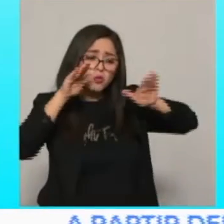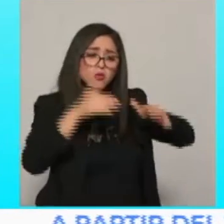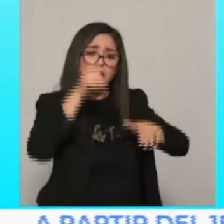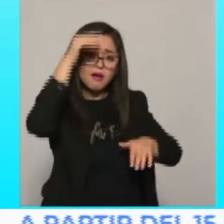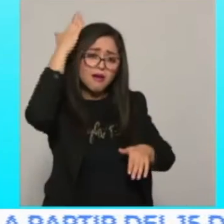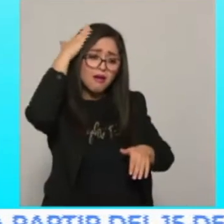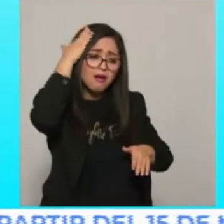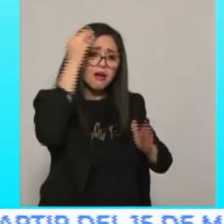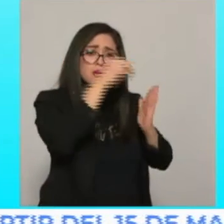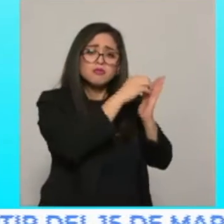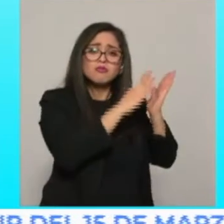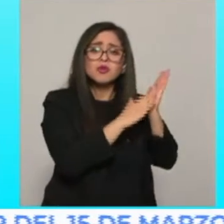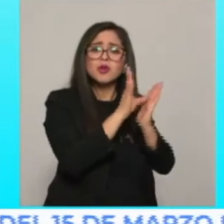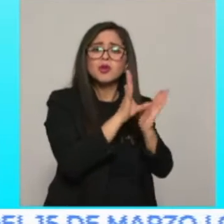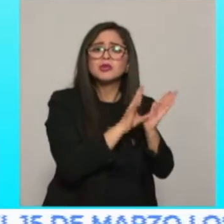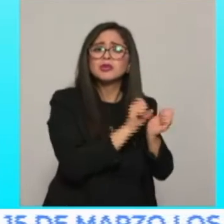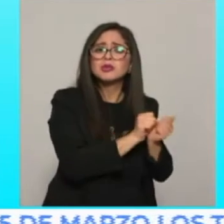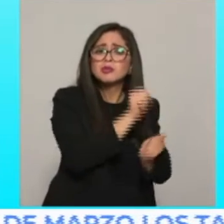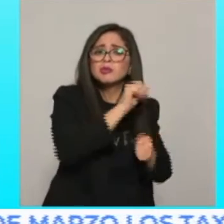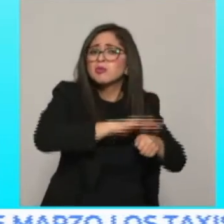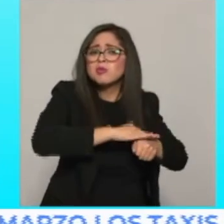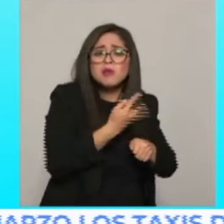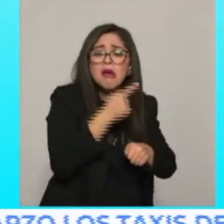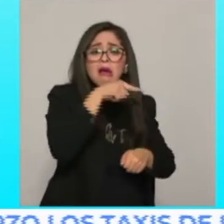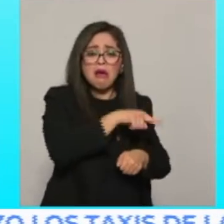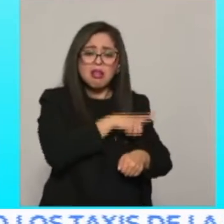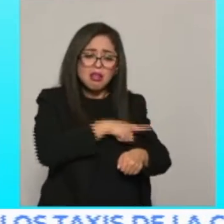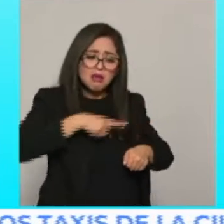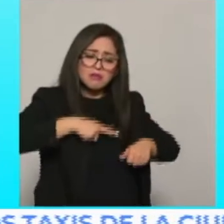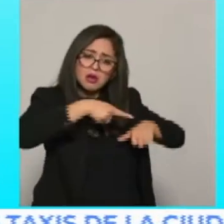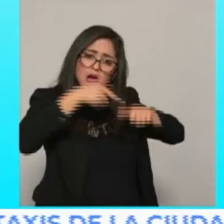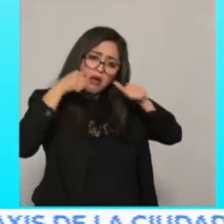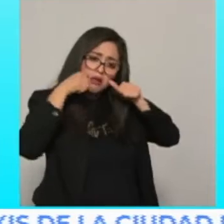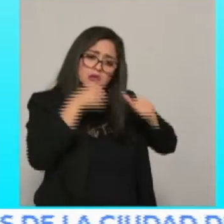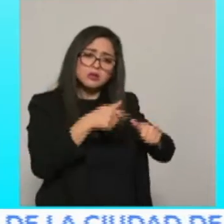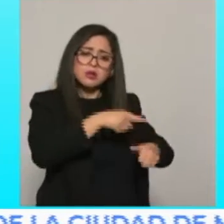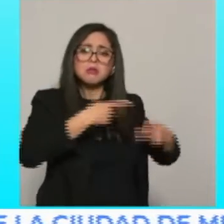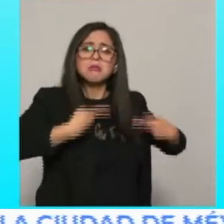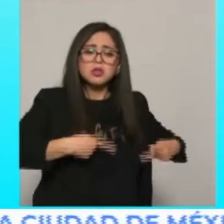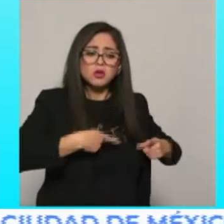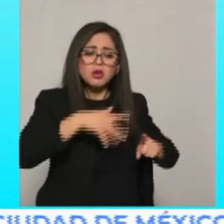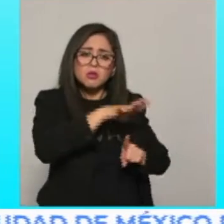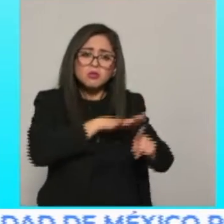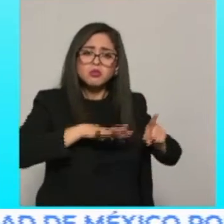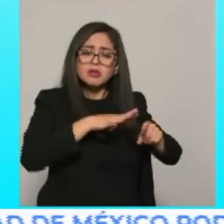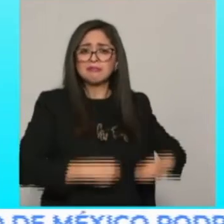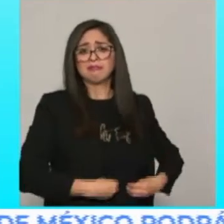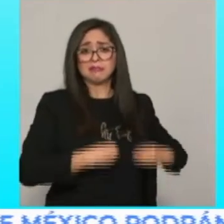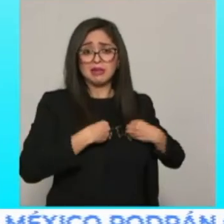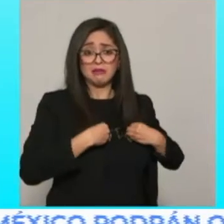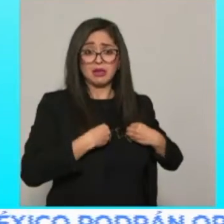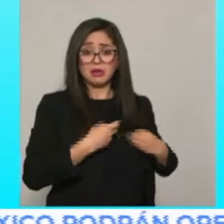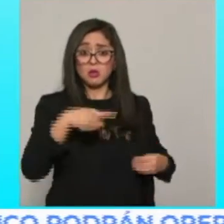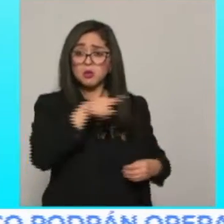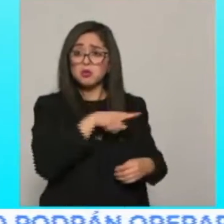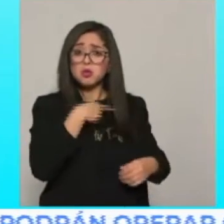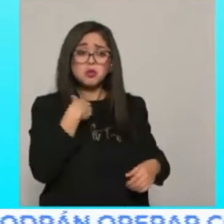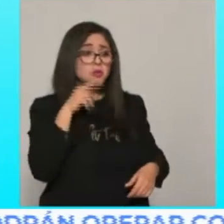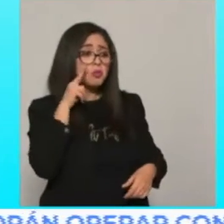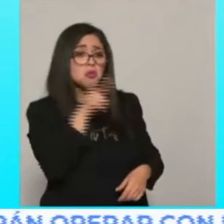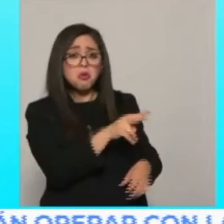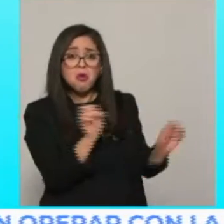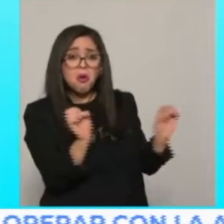porque tenemos que hablar de estos grupos, porque tenemos que hablar de las personas que se encuentran en esta situación, porque de no hacerlo, se dice de lo